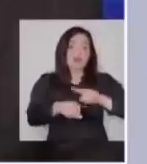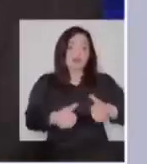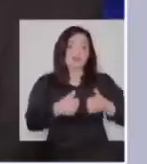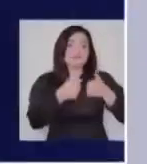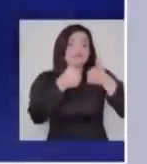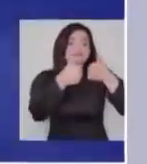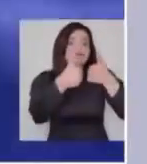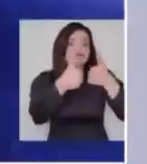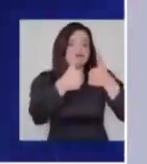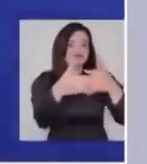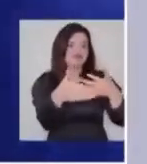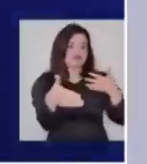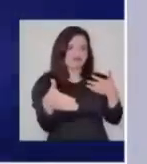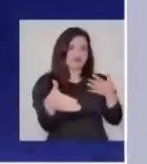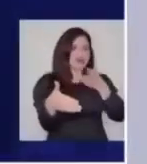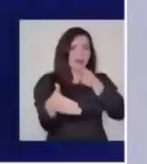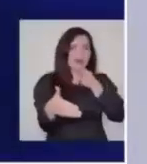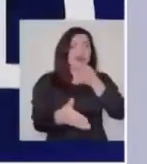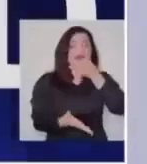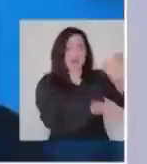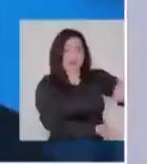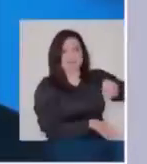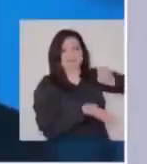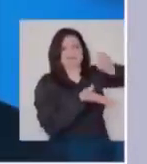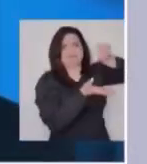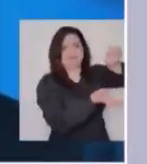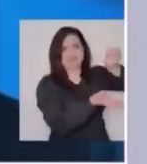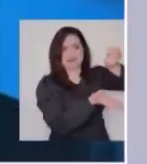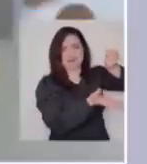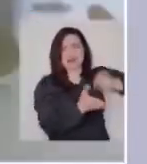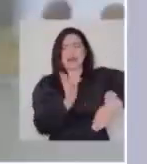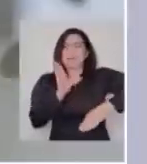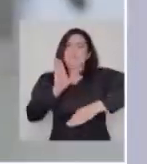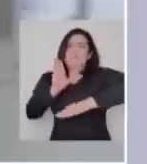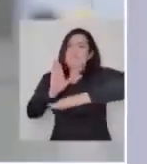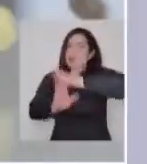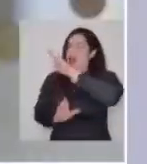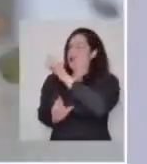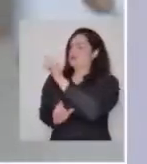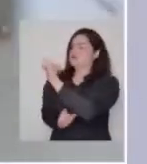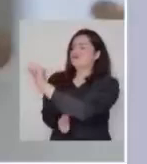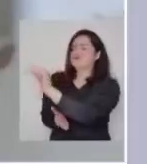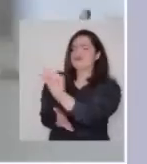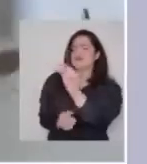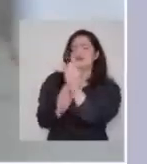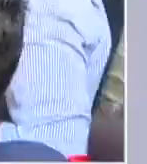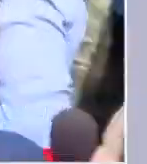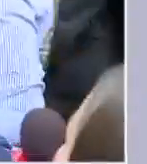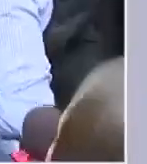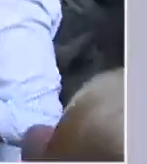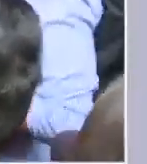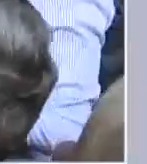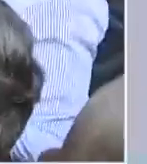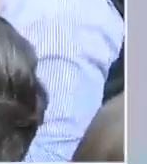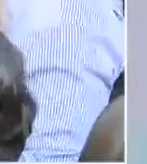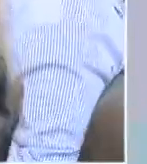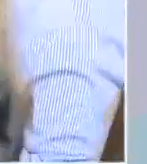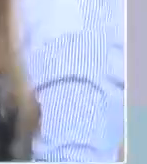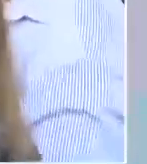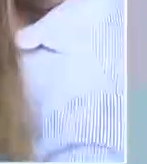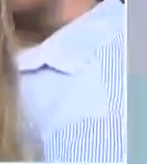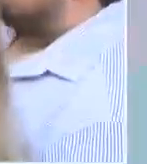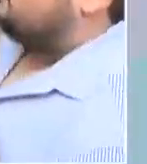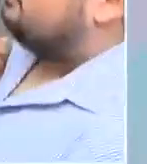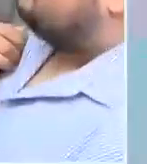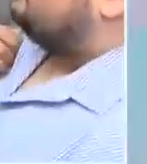filtran candidatos que pueden ser una amenaza para el sistema, ¿no? Recordemos que en muchos países finalmente es